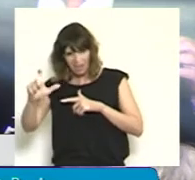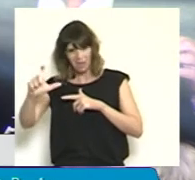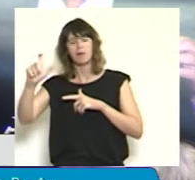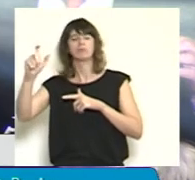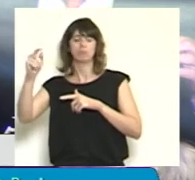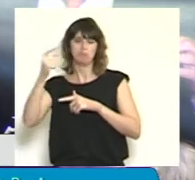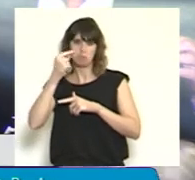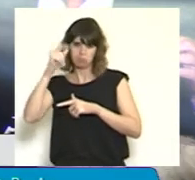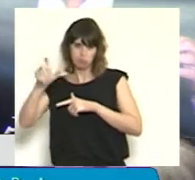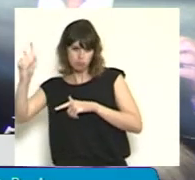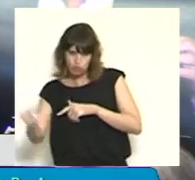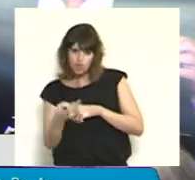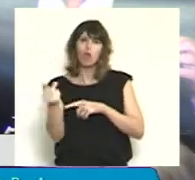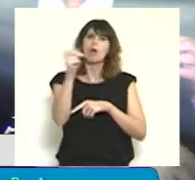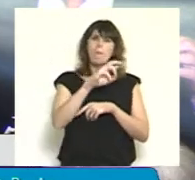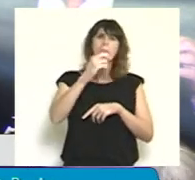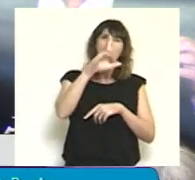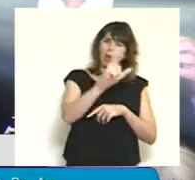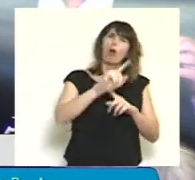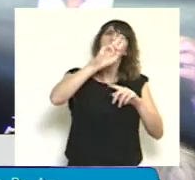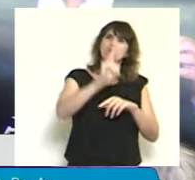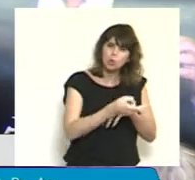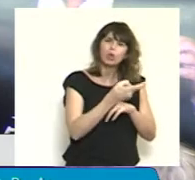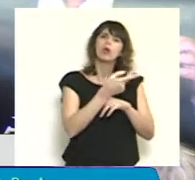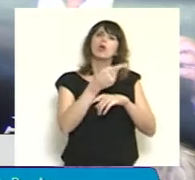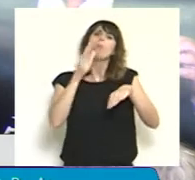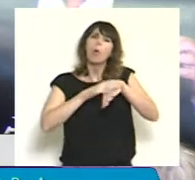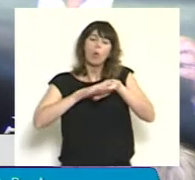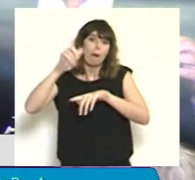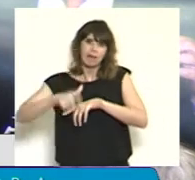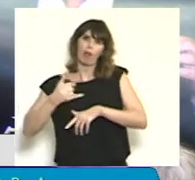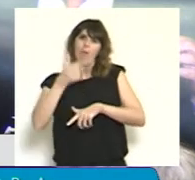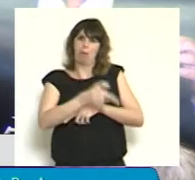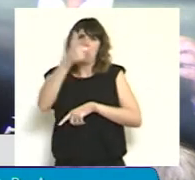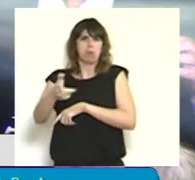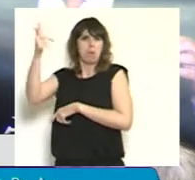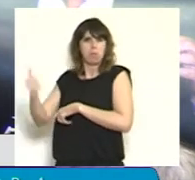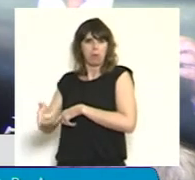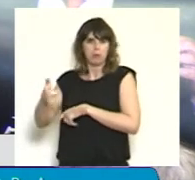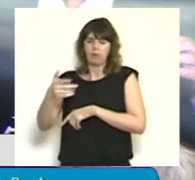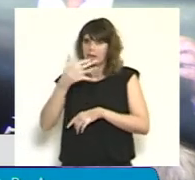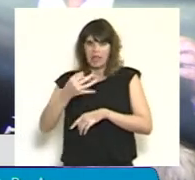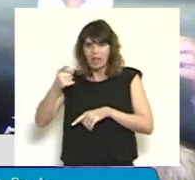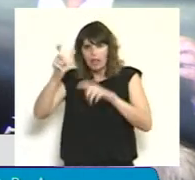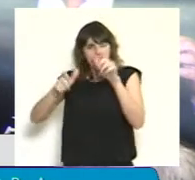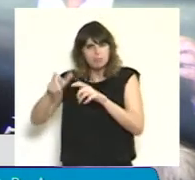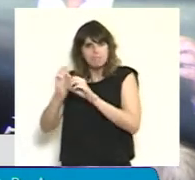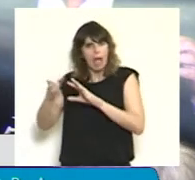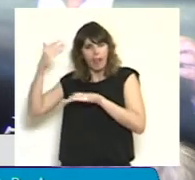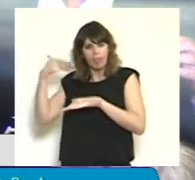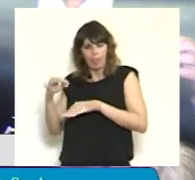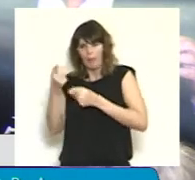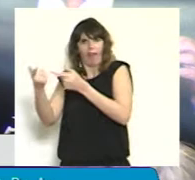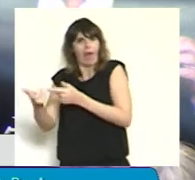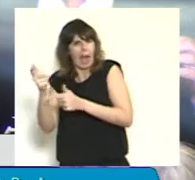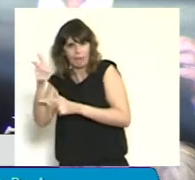y Pablos que perdieron la vida en manos de quienes nunca debieron haber tenido un arma de fuego y por las fallas y